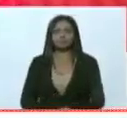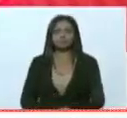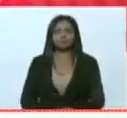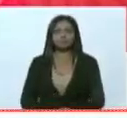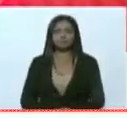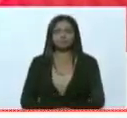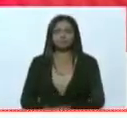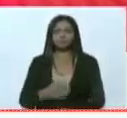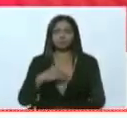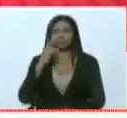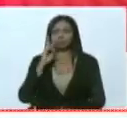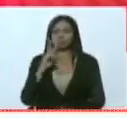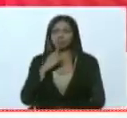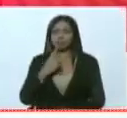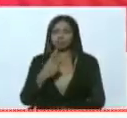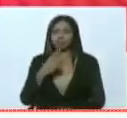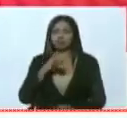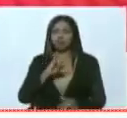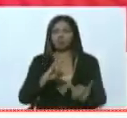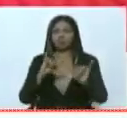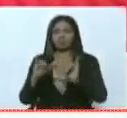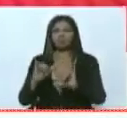y quiero comentársela.